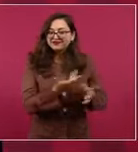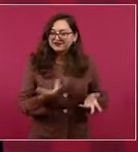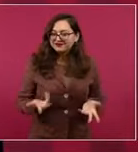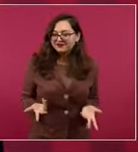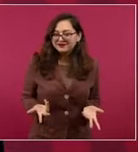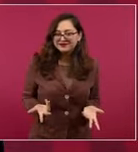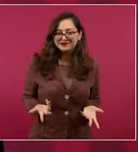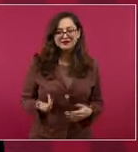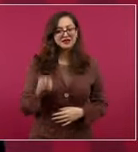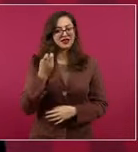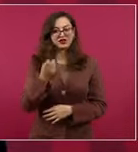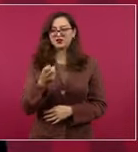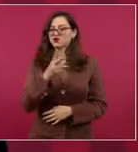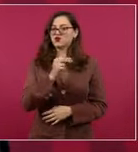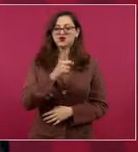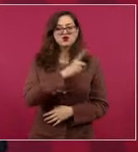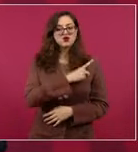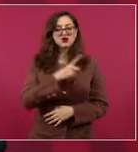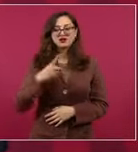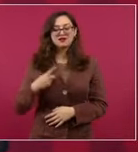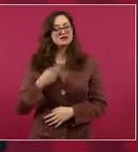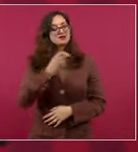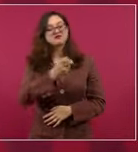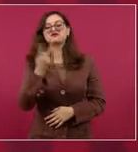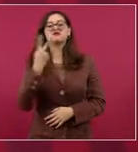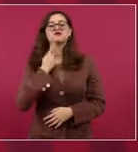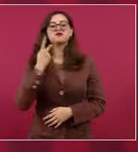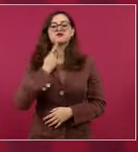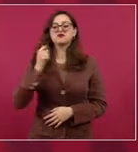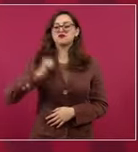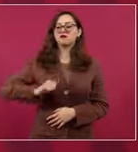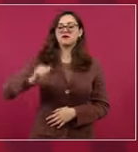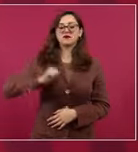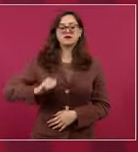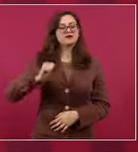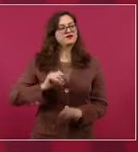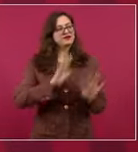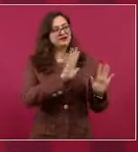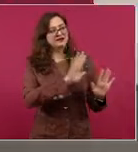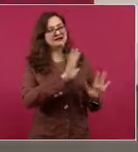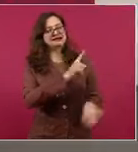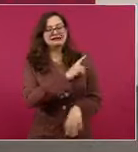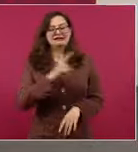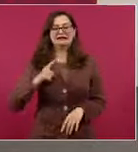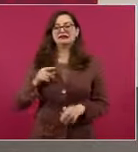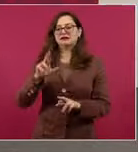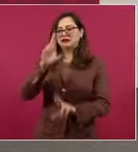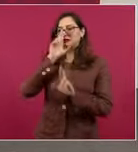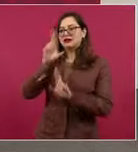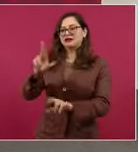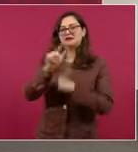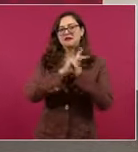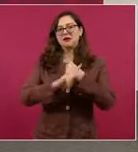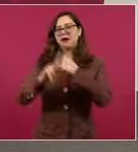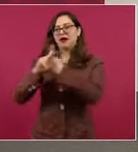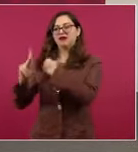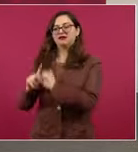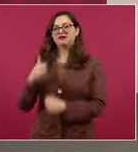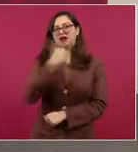debe de aplicarse como política, tiene que haber respeto a la soberanía de los